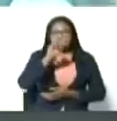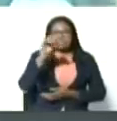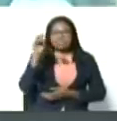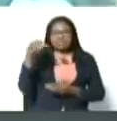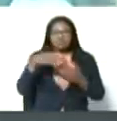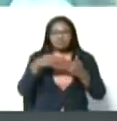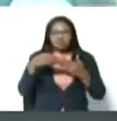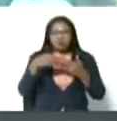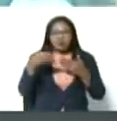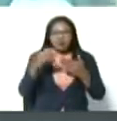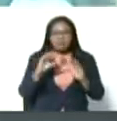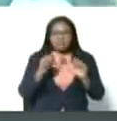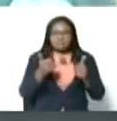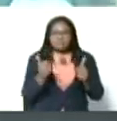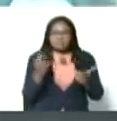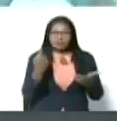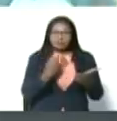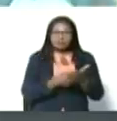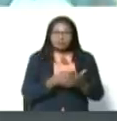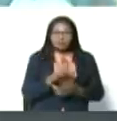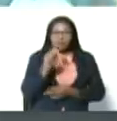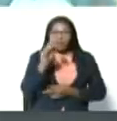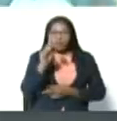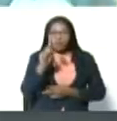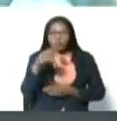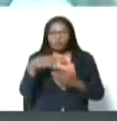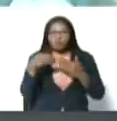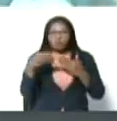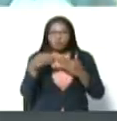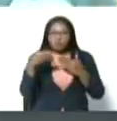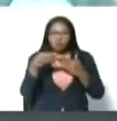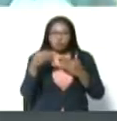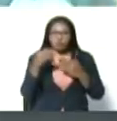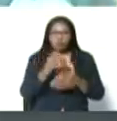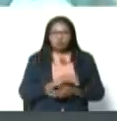entraban, está entrando uno.